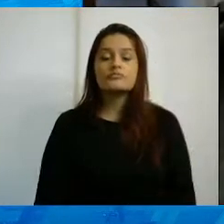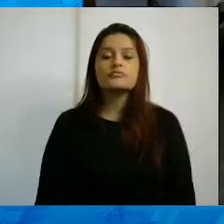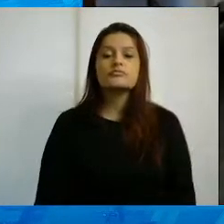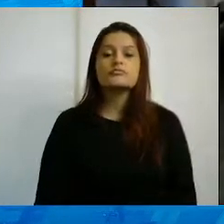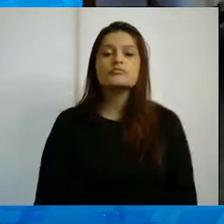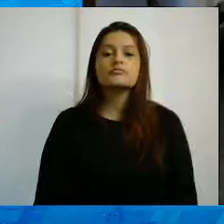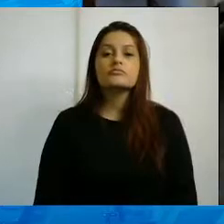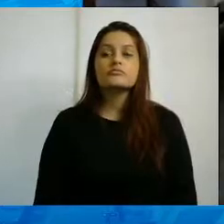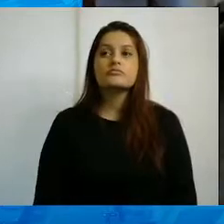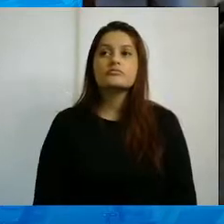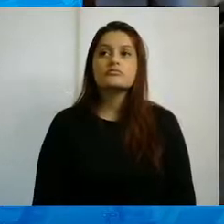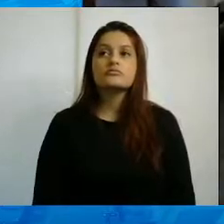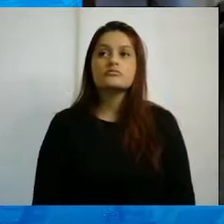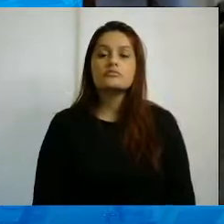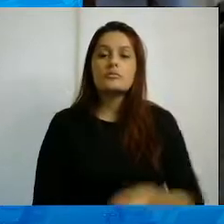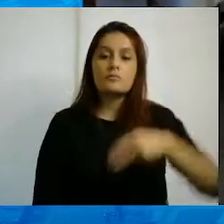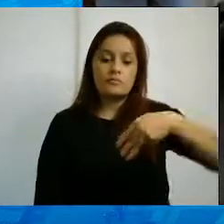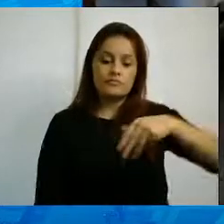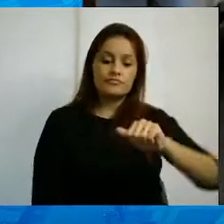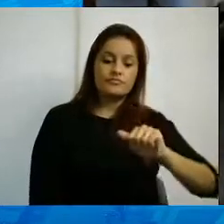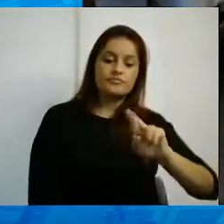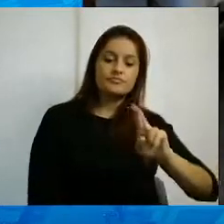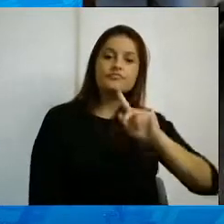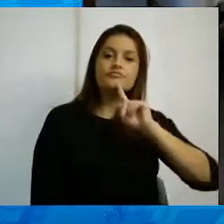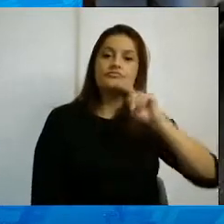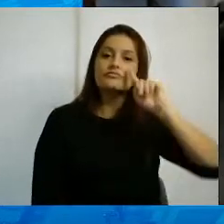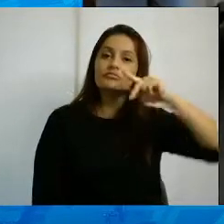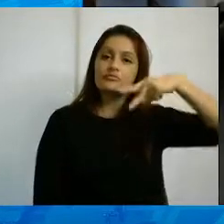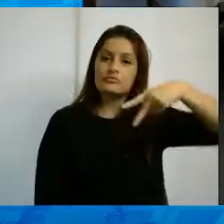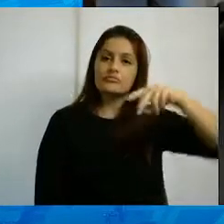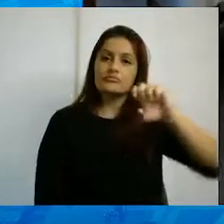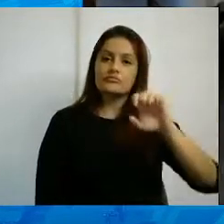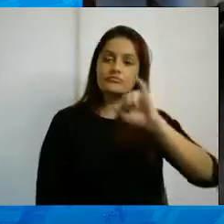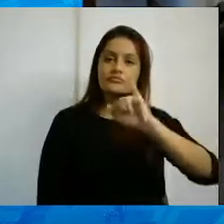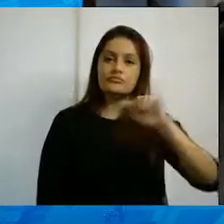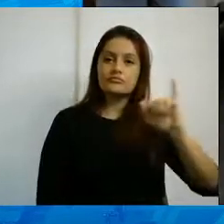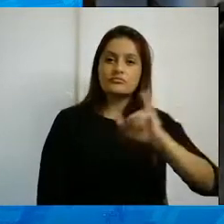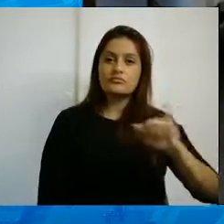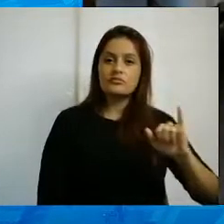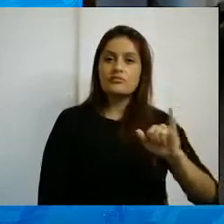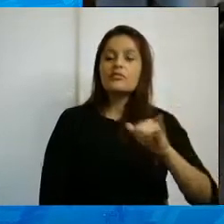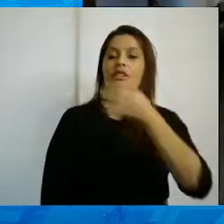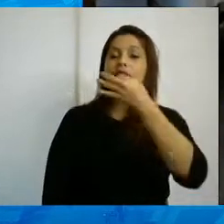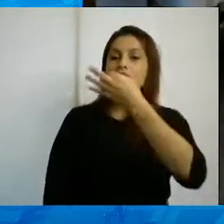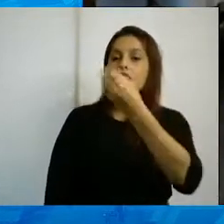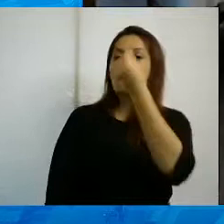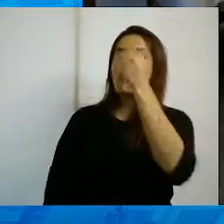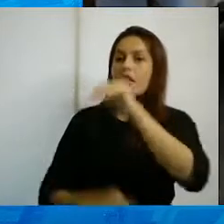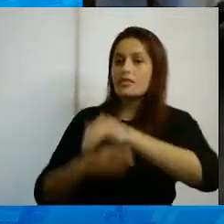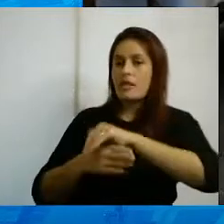Concejal Martínez. Sí. Buenas tardes, directora, director.